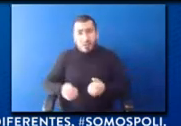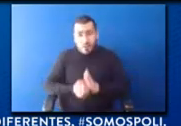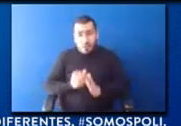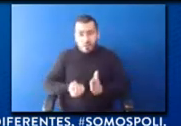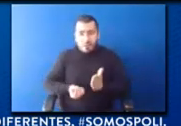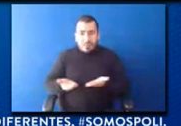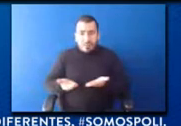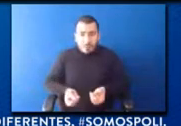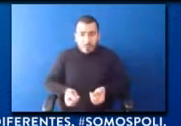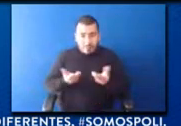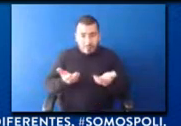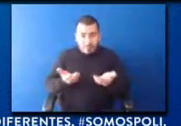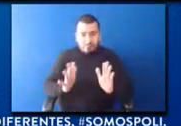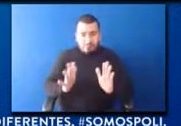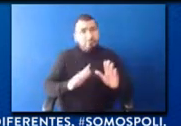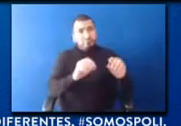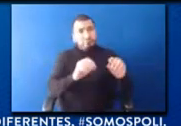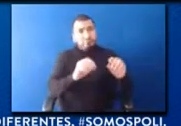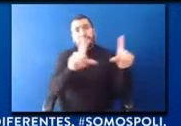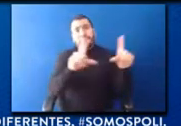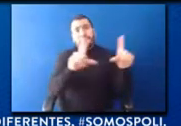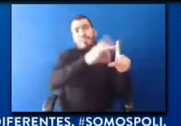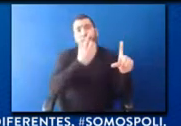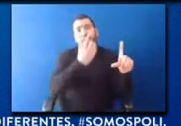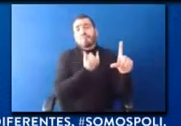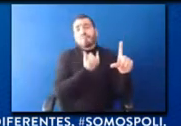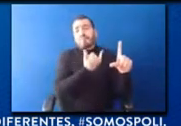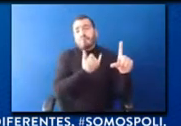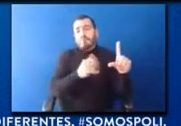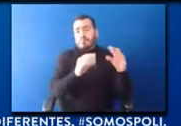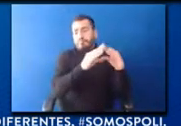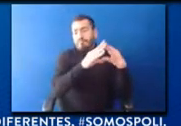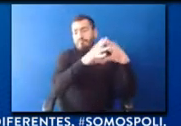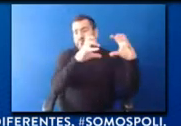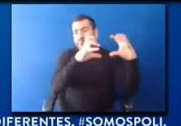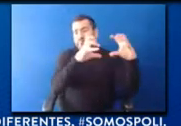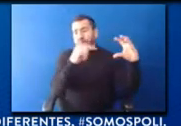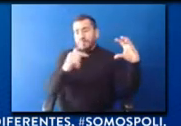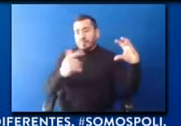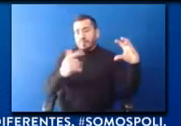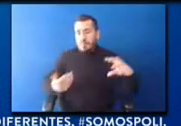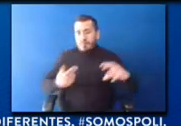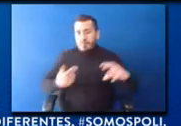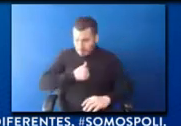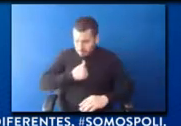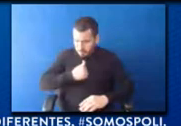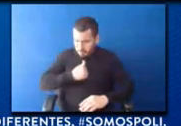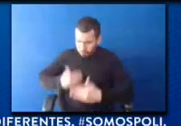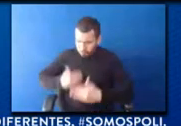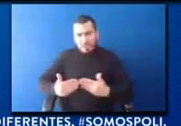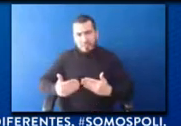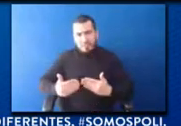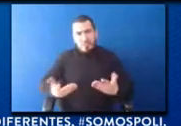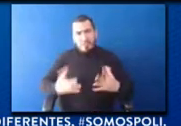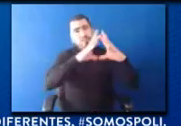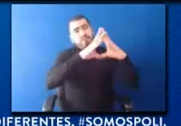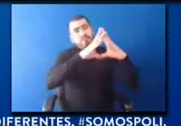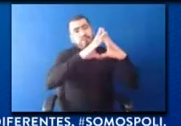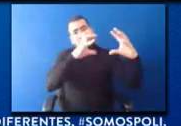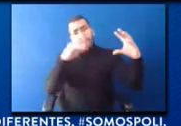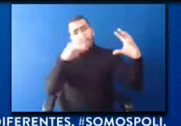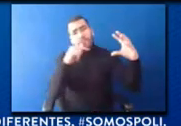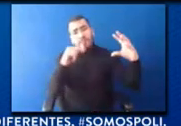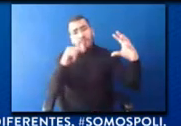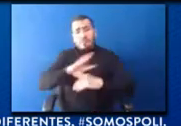servicio. Pero si el negocio no me da o si me toca expandirme, ¿cuánto me demoro en ese proceso de ampliación? Hoy la nube les da a todas las entidades